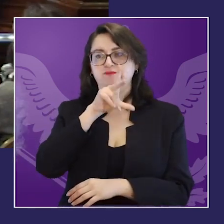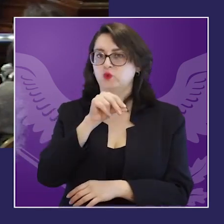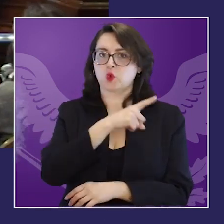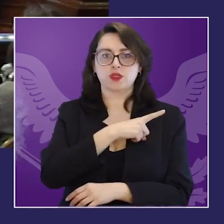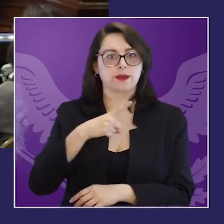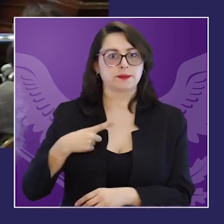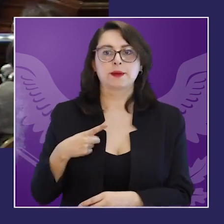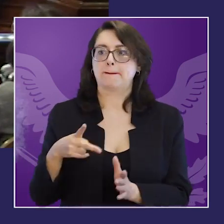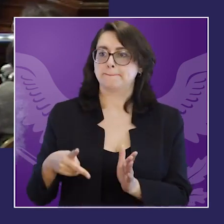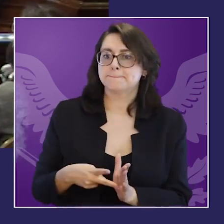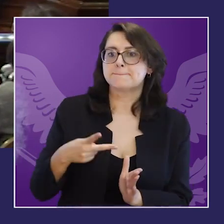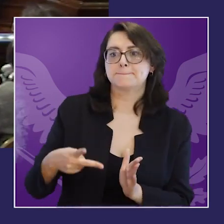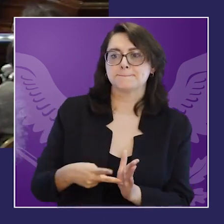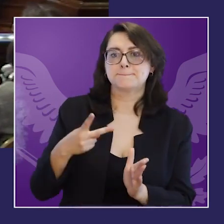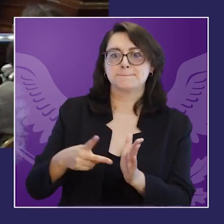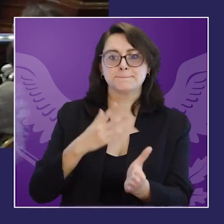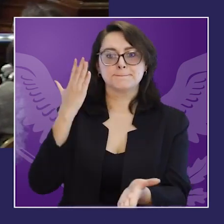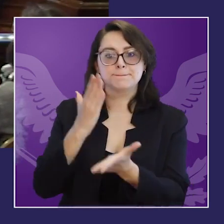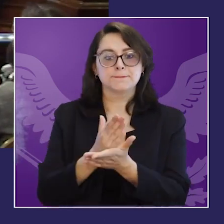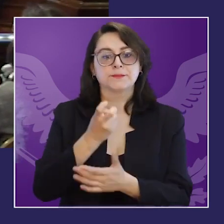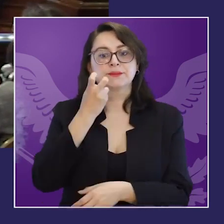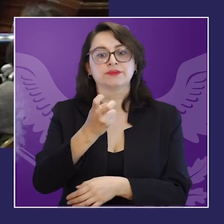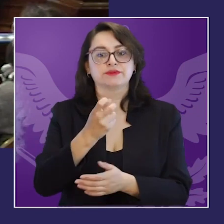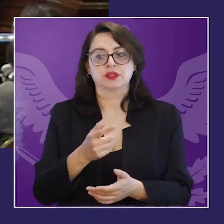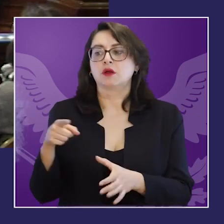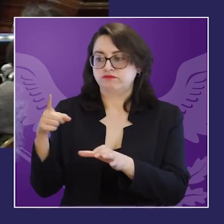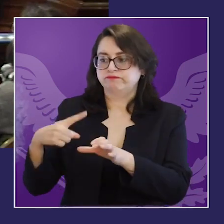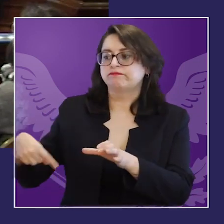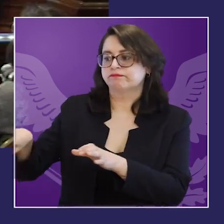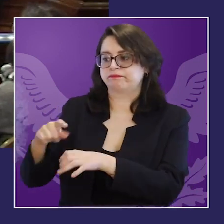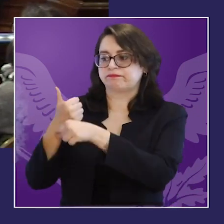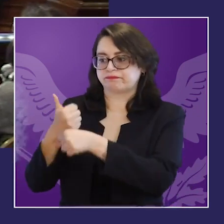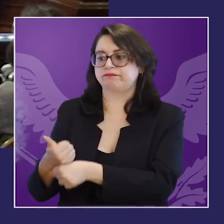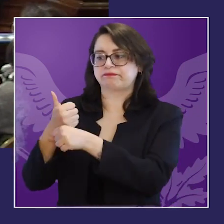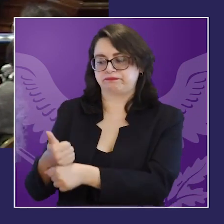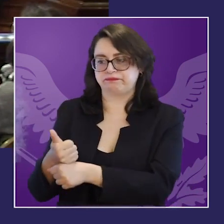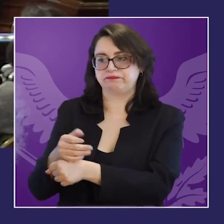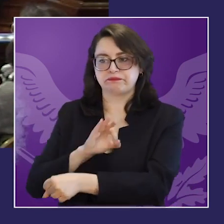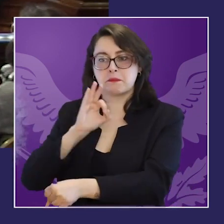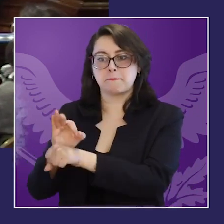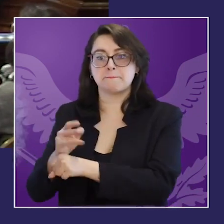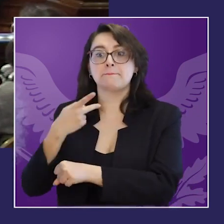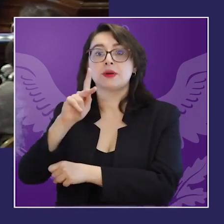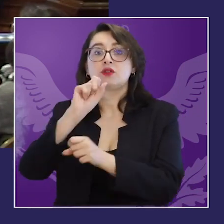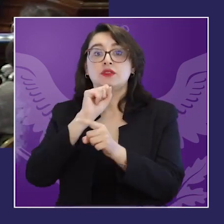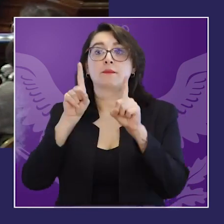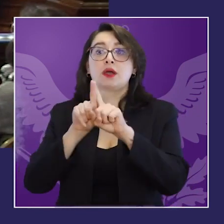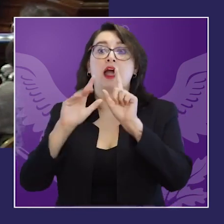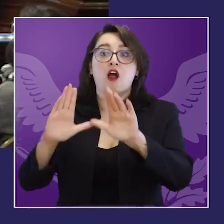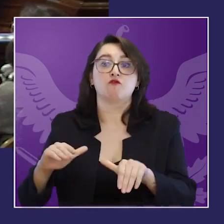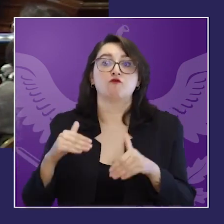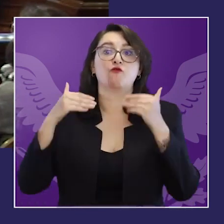no repetición. Son medidas que tienen un alcance más amplio y que benefician al conjunto de